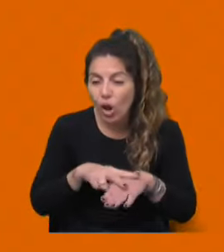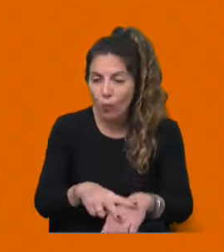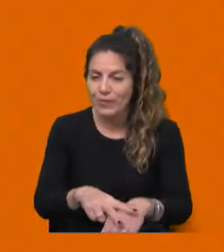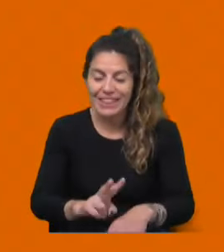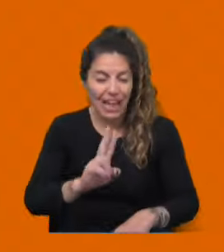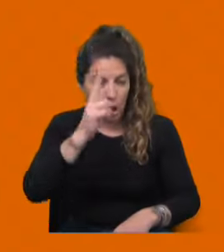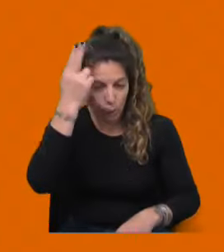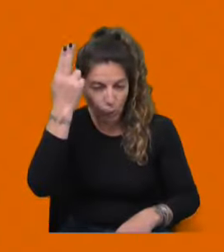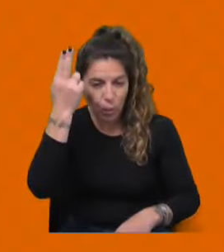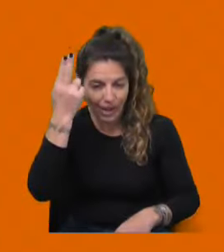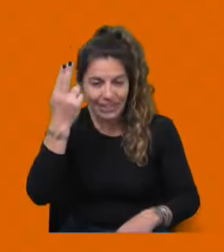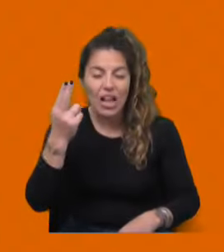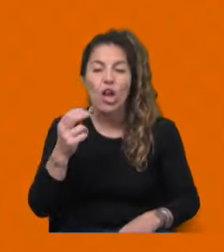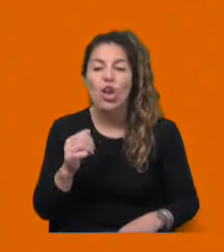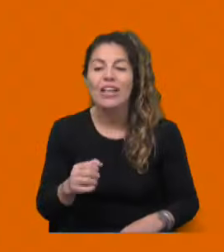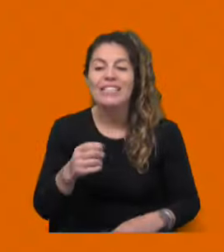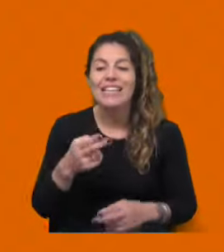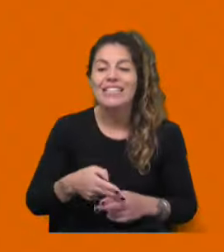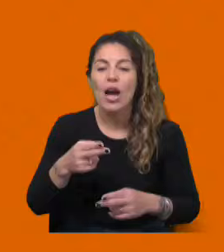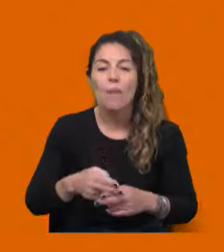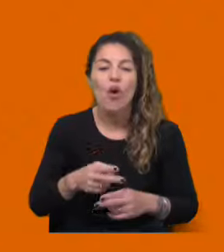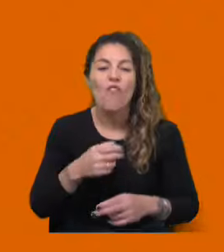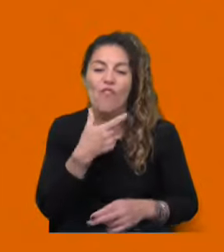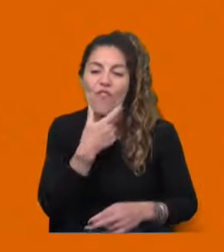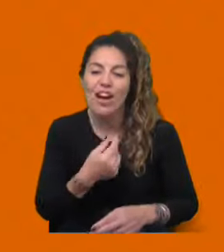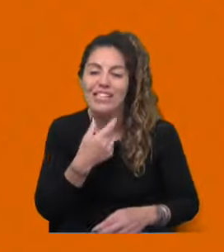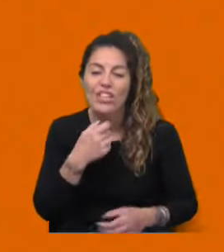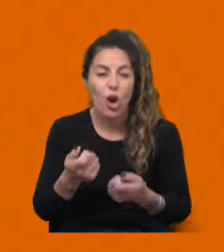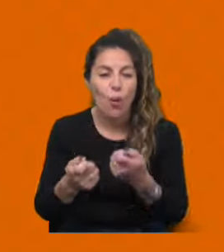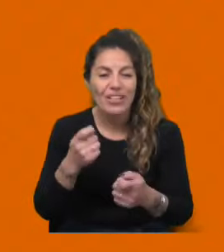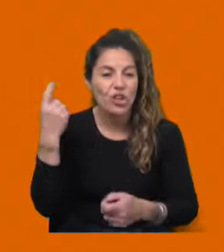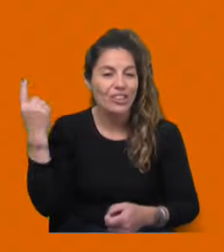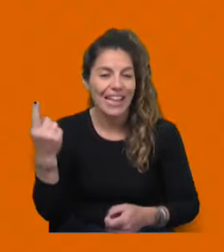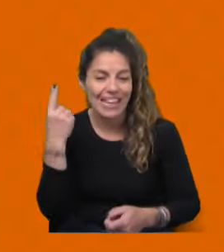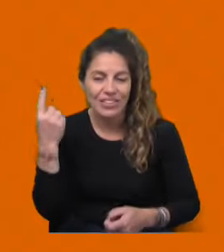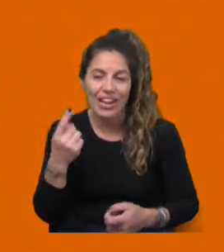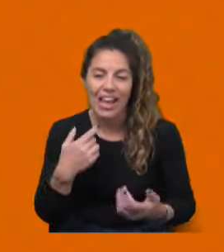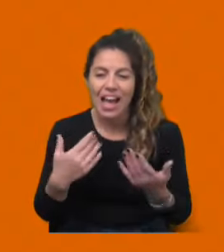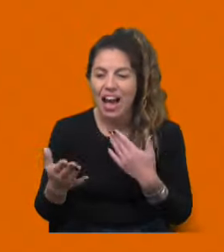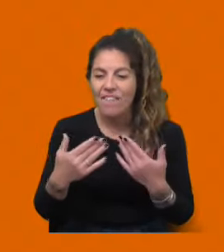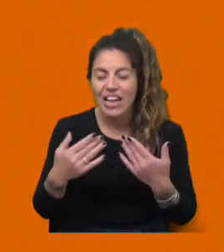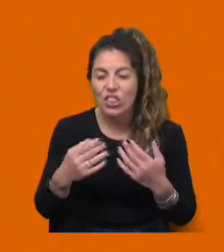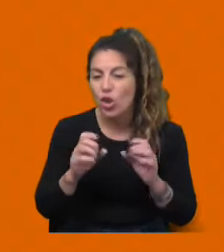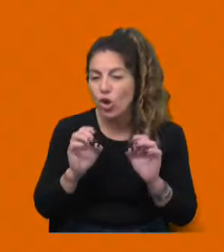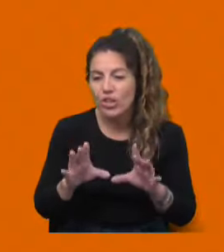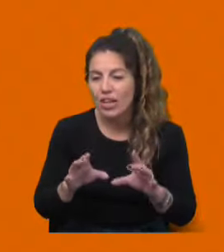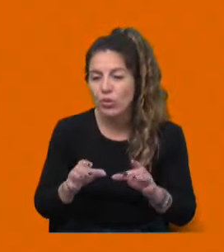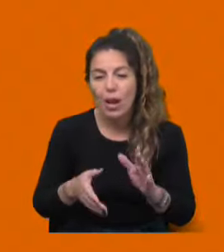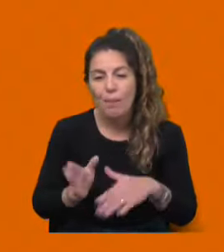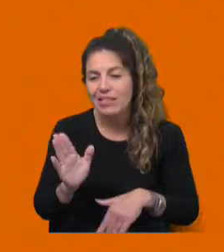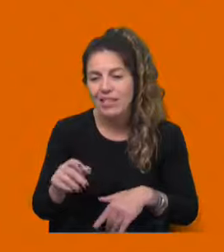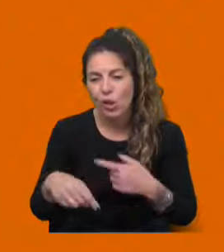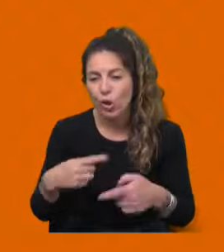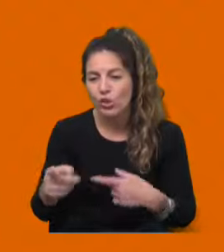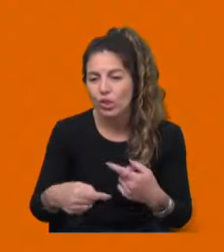al Uruguay lo que se llamó la facilitación en el comercio exterior. O sea, hablando en criollo, pase y siga. Hay